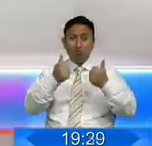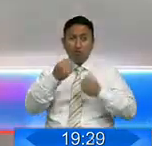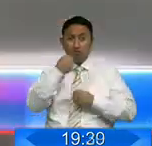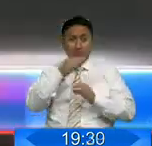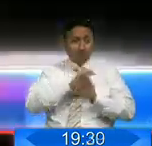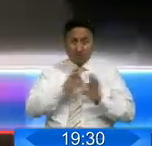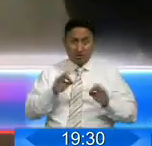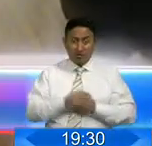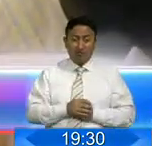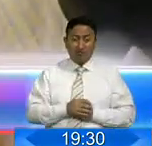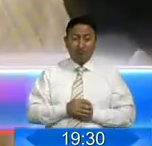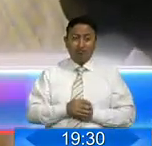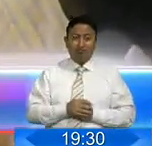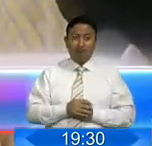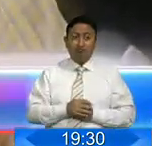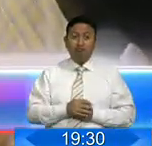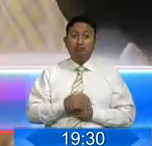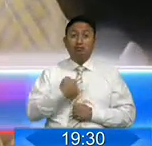pabellones